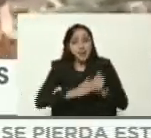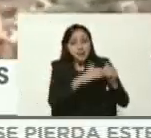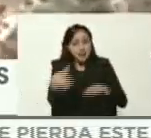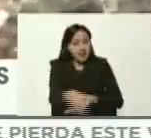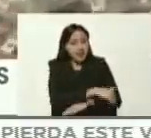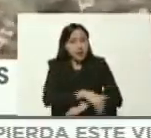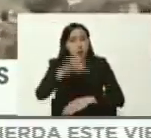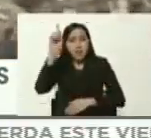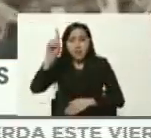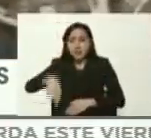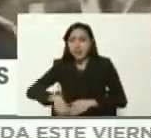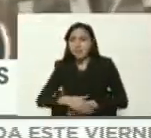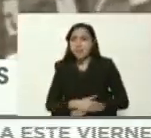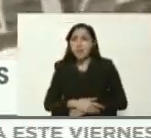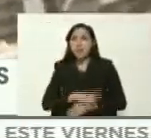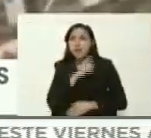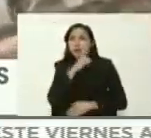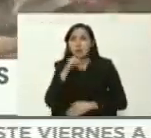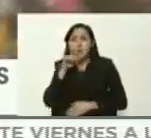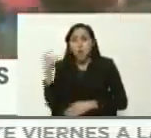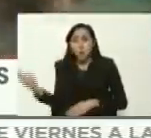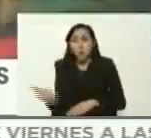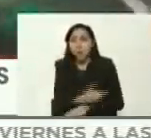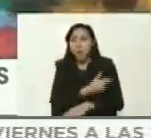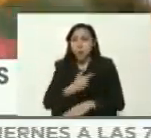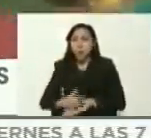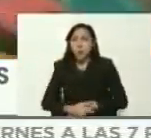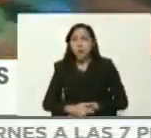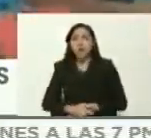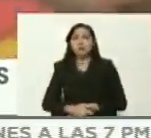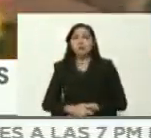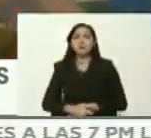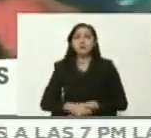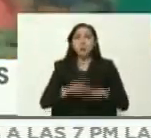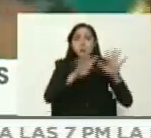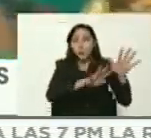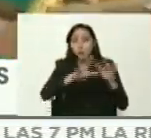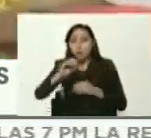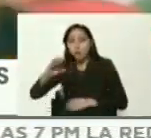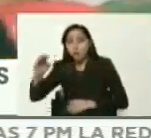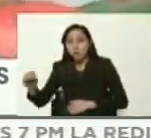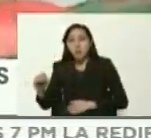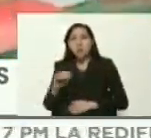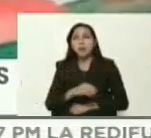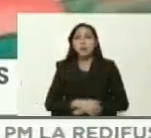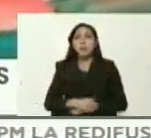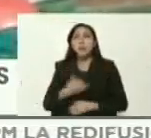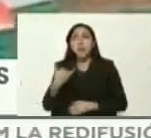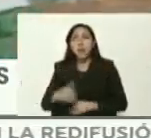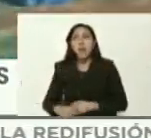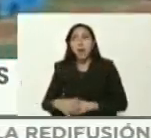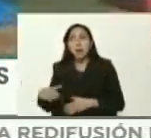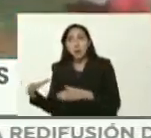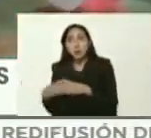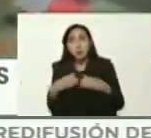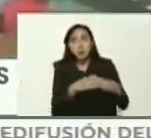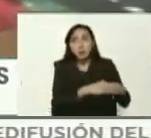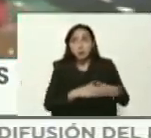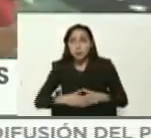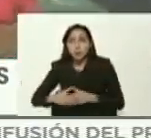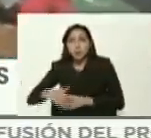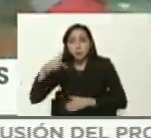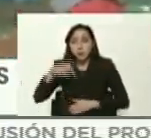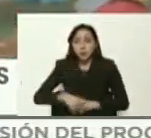reconocer, presidente, en nombre de todo nuestro gobierno, a las 996 brigadas de todo el estado